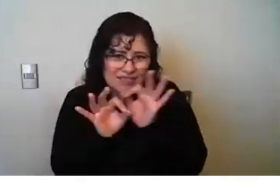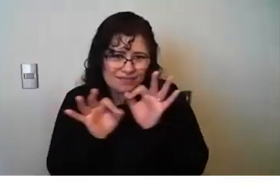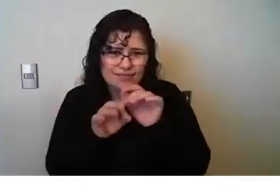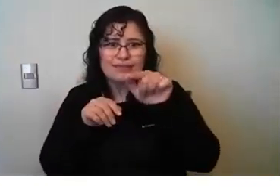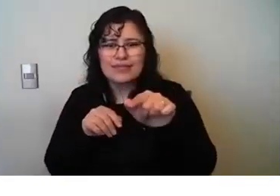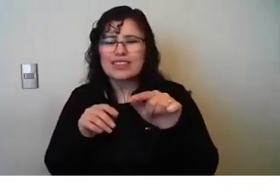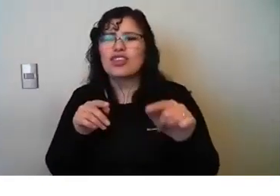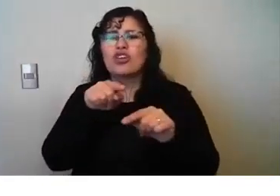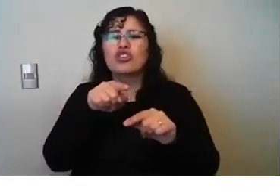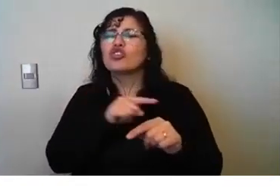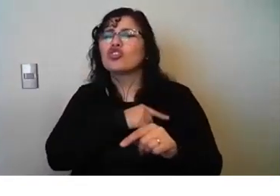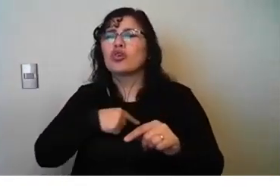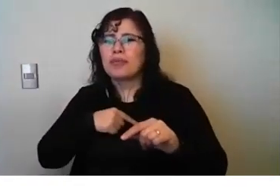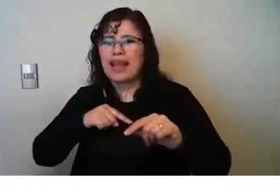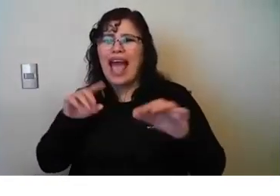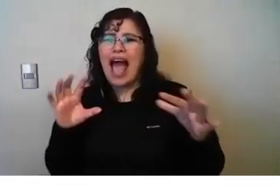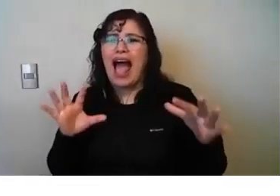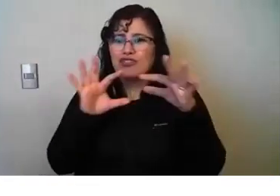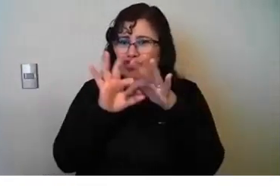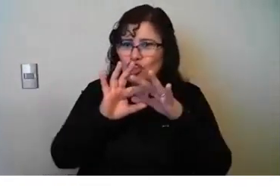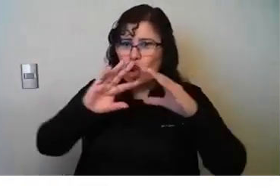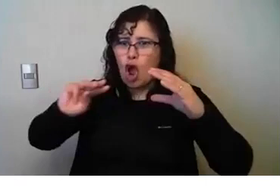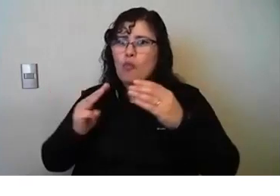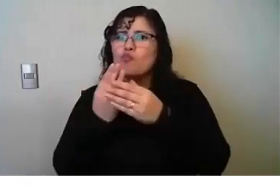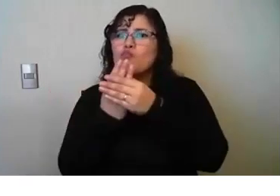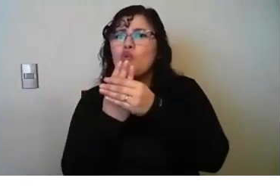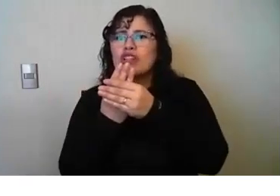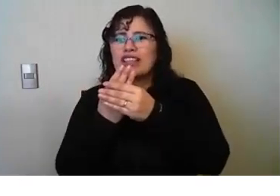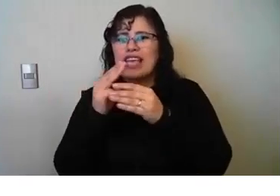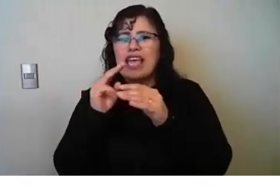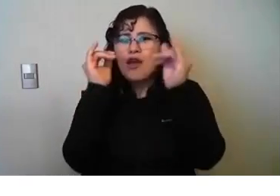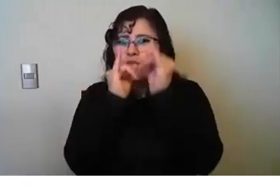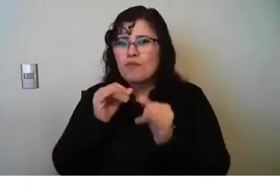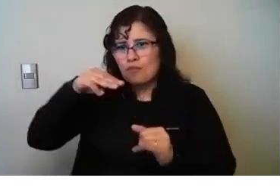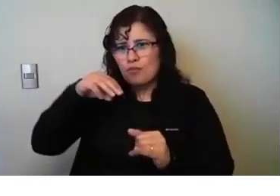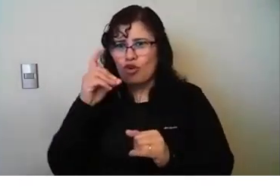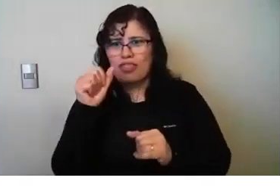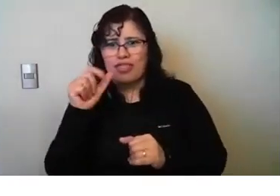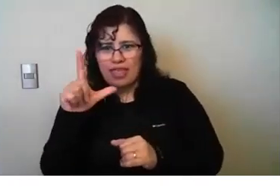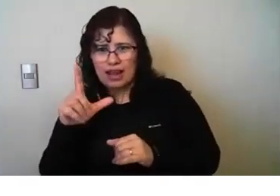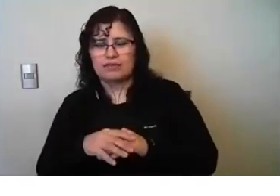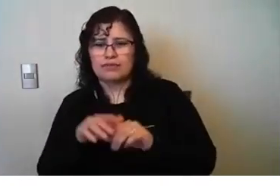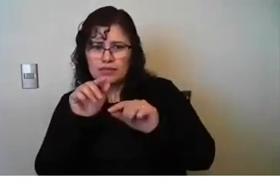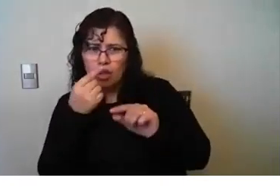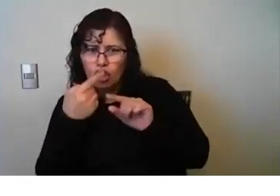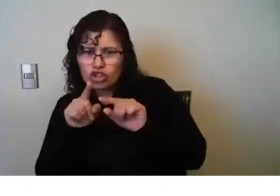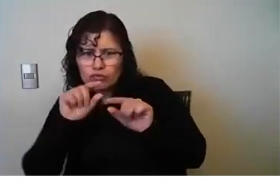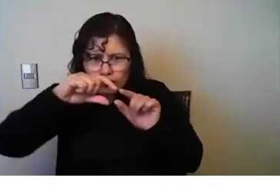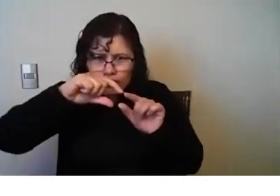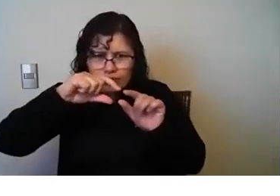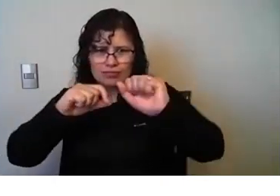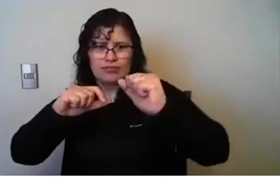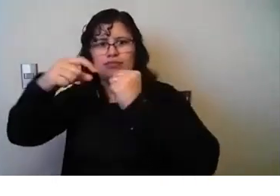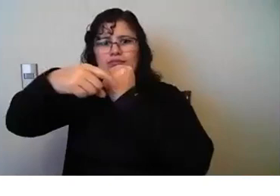asociación multimodal. Y en la cara medial, esto que está aquí es la extensión de lo que se ve acá, y